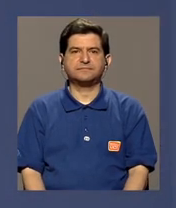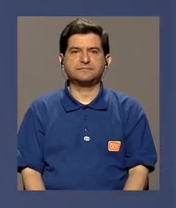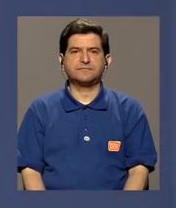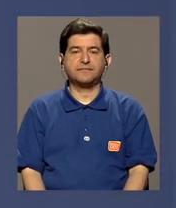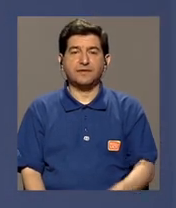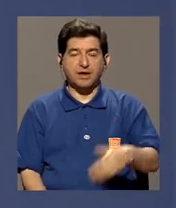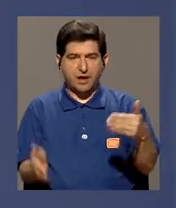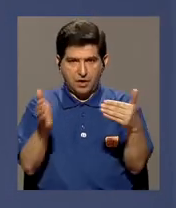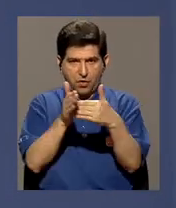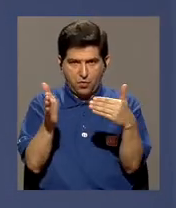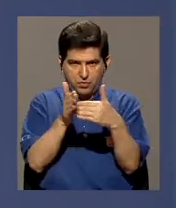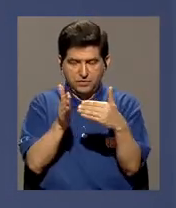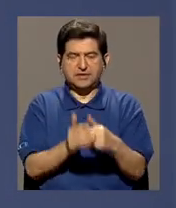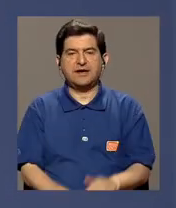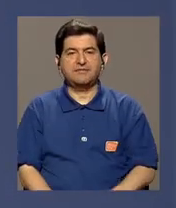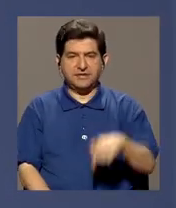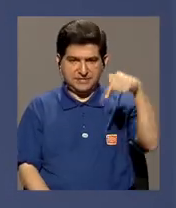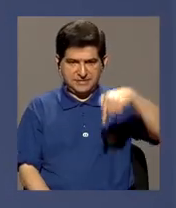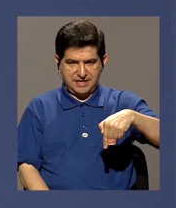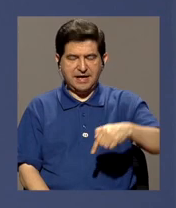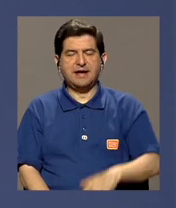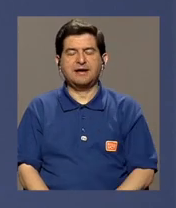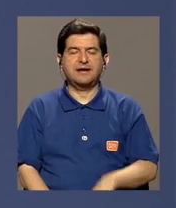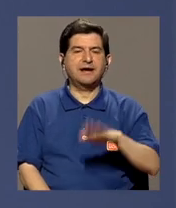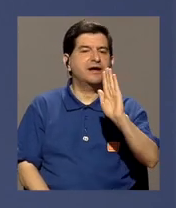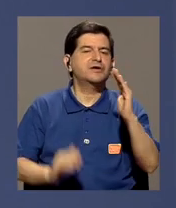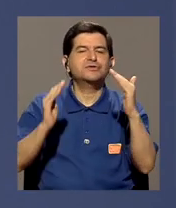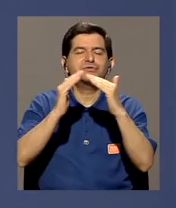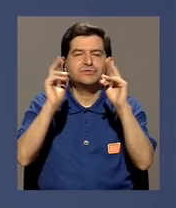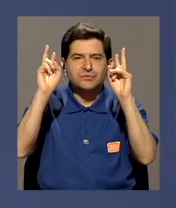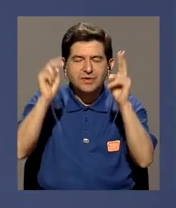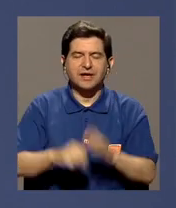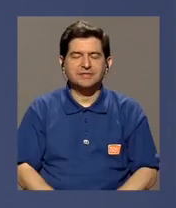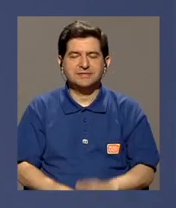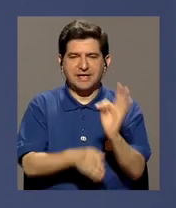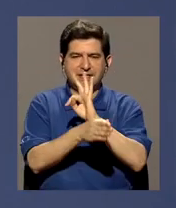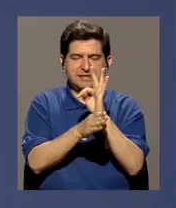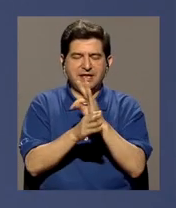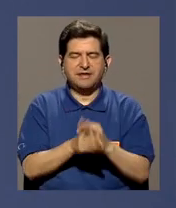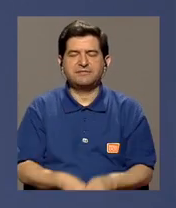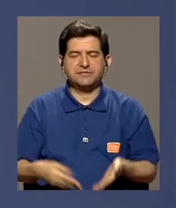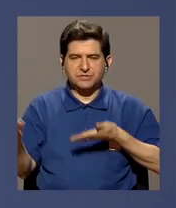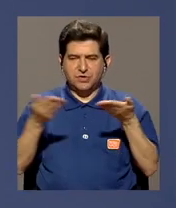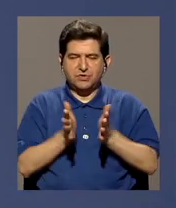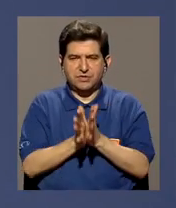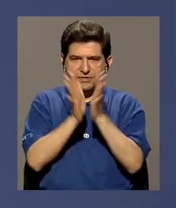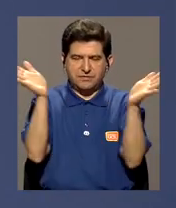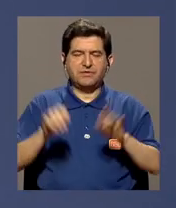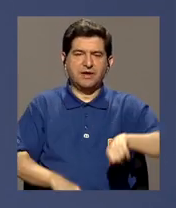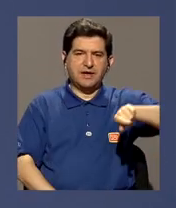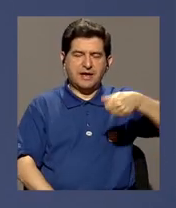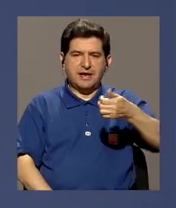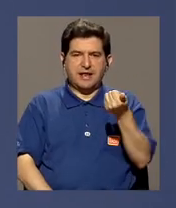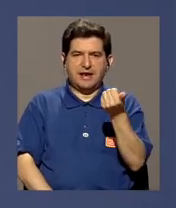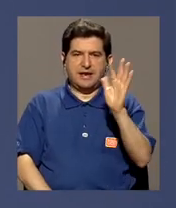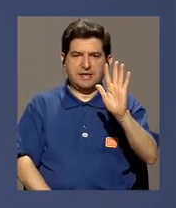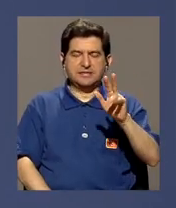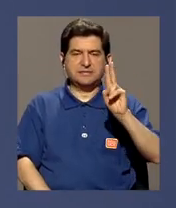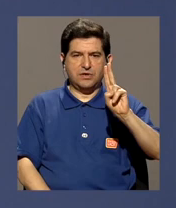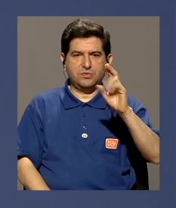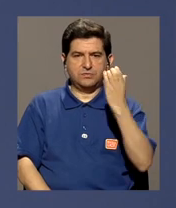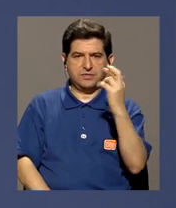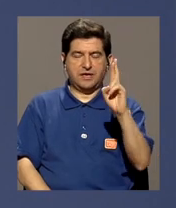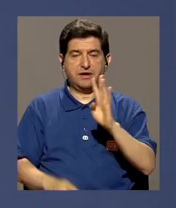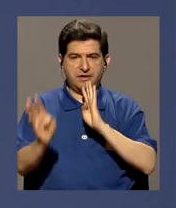estamos de vuelta en esta su casa donde hacemos televisión de servicio público el canal 15 universidad de costa rica hablando de energía